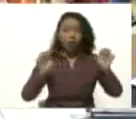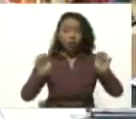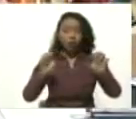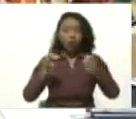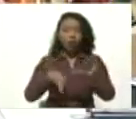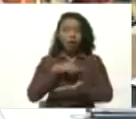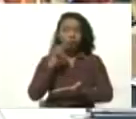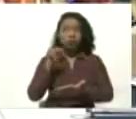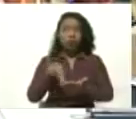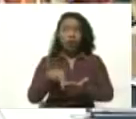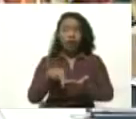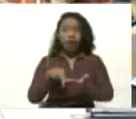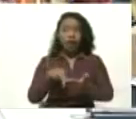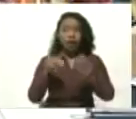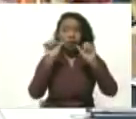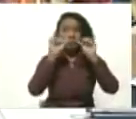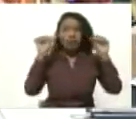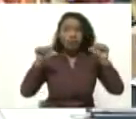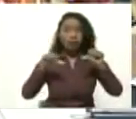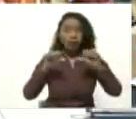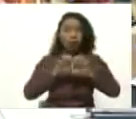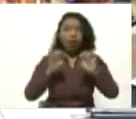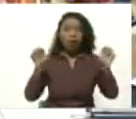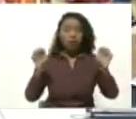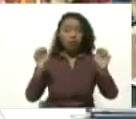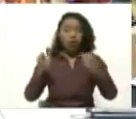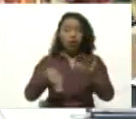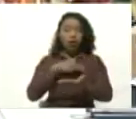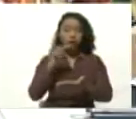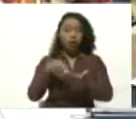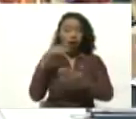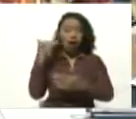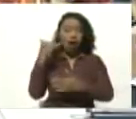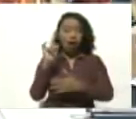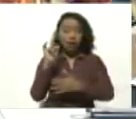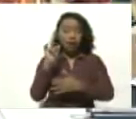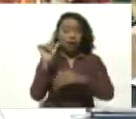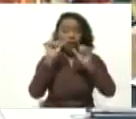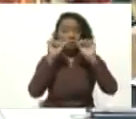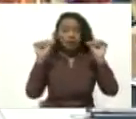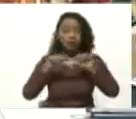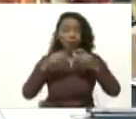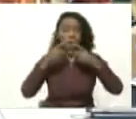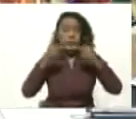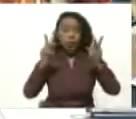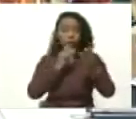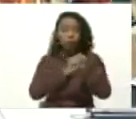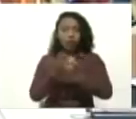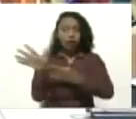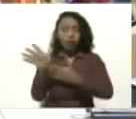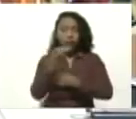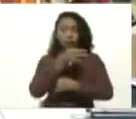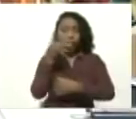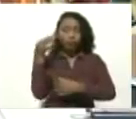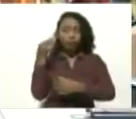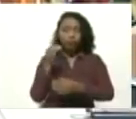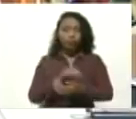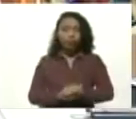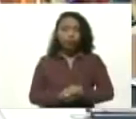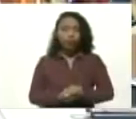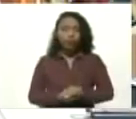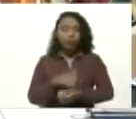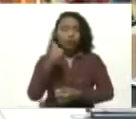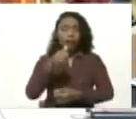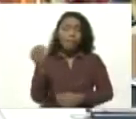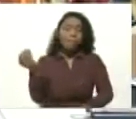El sistema de educación nacional tiene como componente el sistema público gratuito y de calidad, cada vez